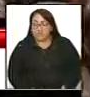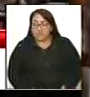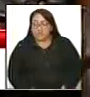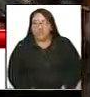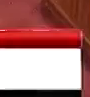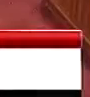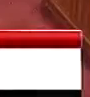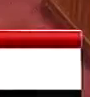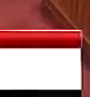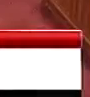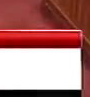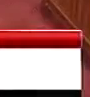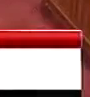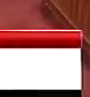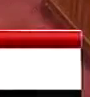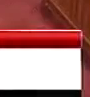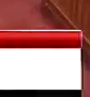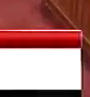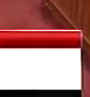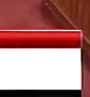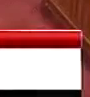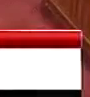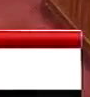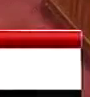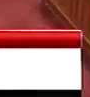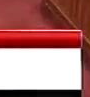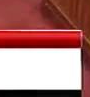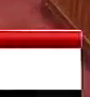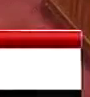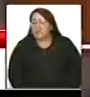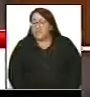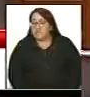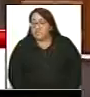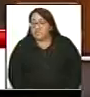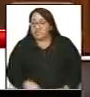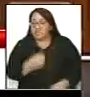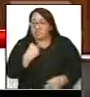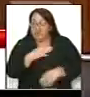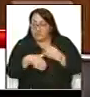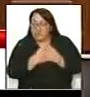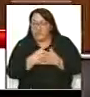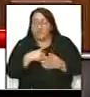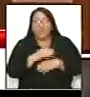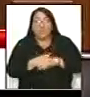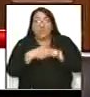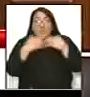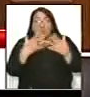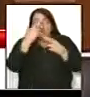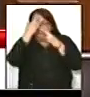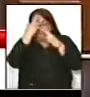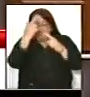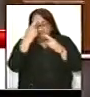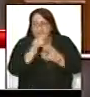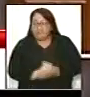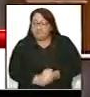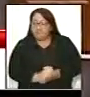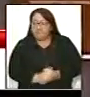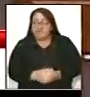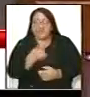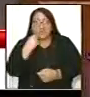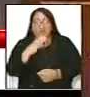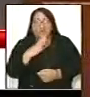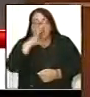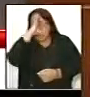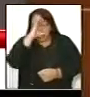Sí, muchas gracias, señora presidenta. Ante todo, nuestro saludo respetuoso al señor